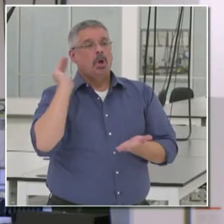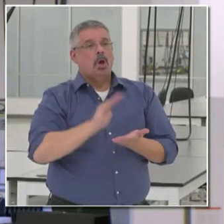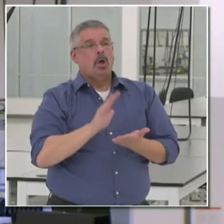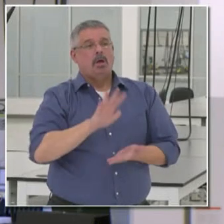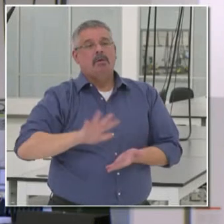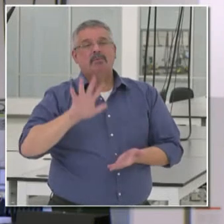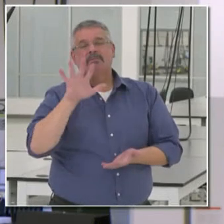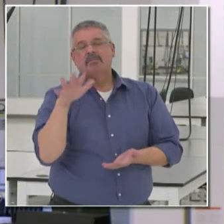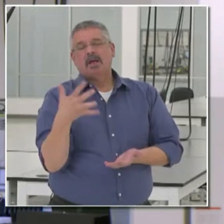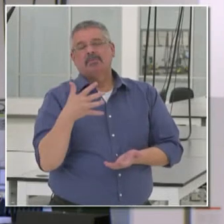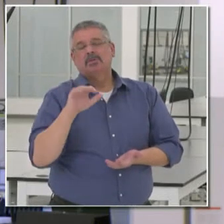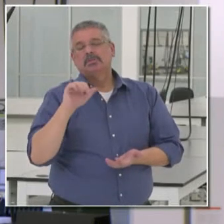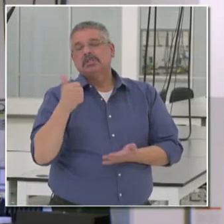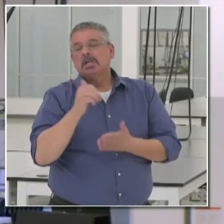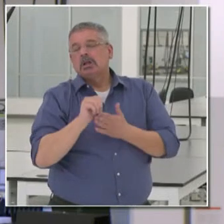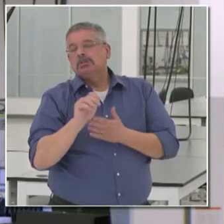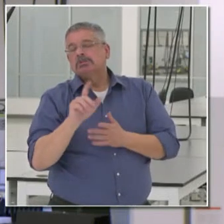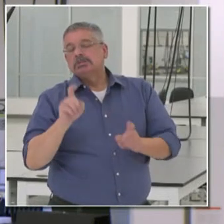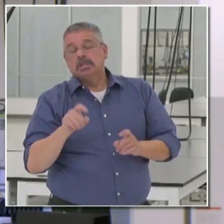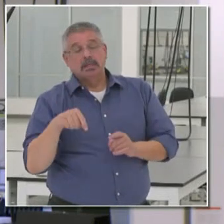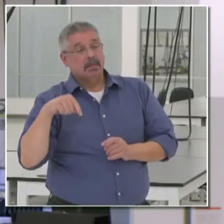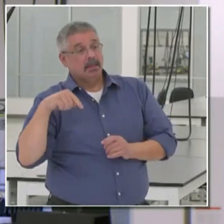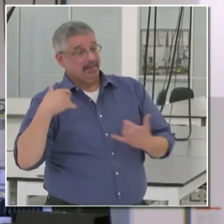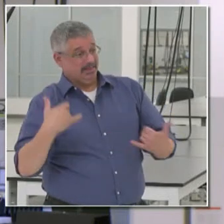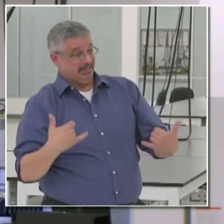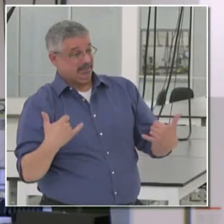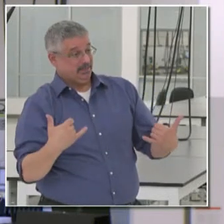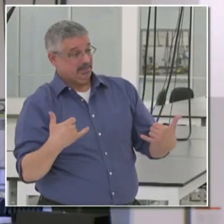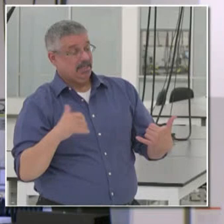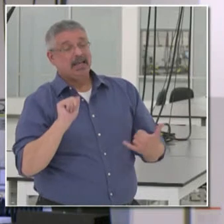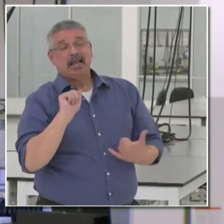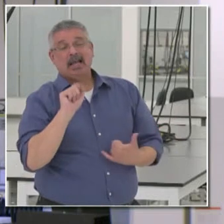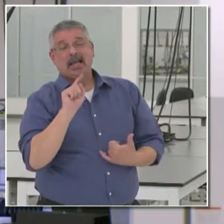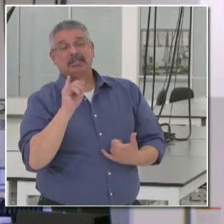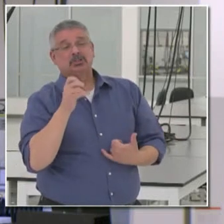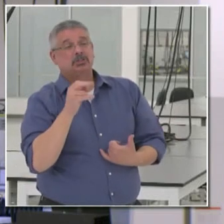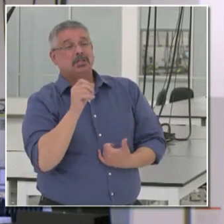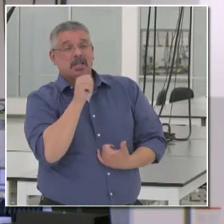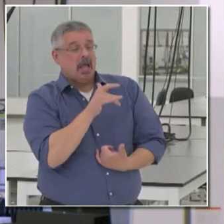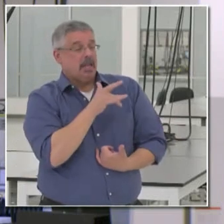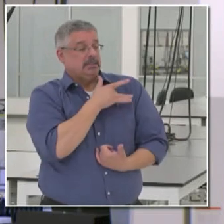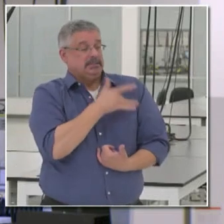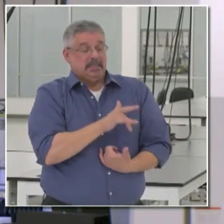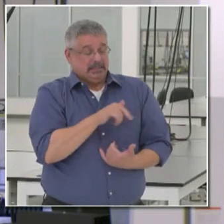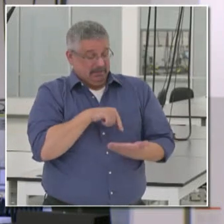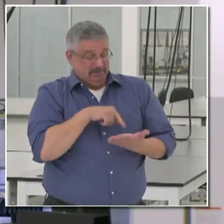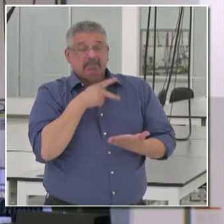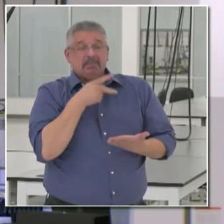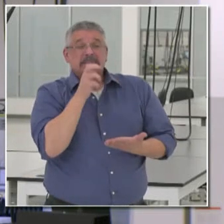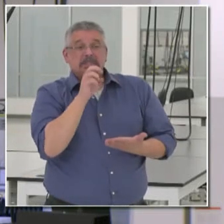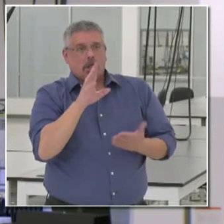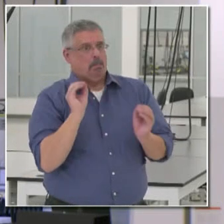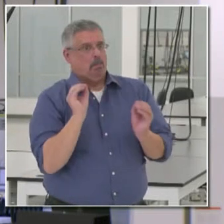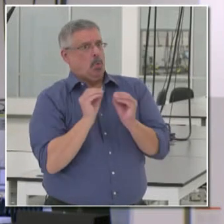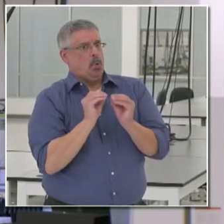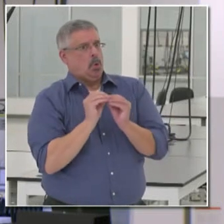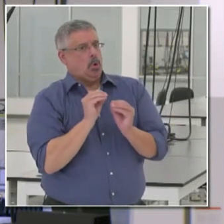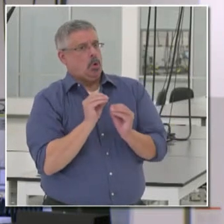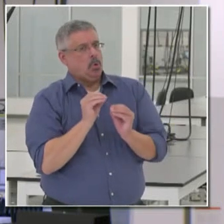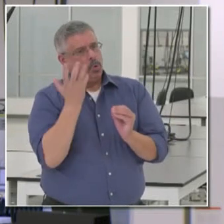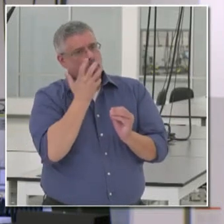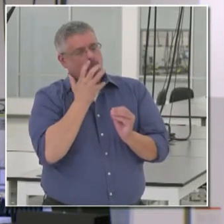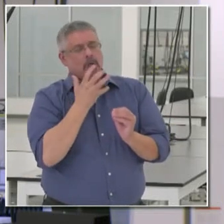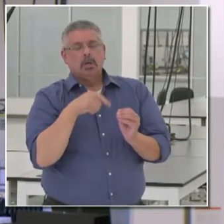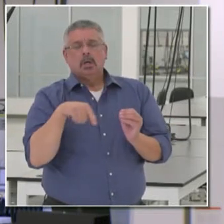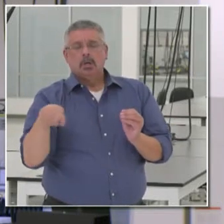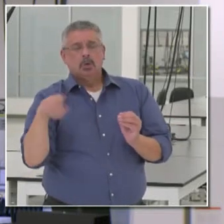procesamiento de laboratorios bajando el costo de 5 10 dólares por prueba actualmente no están dedicadas a la prueba como pcr y puede